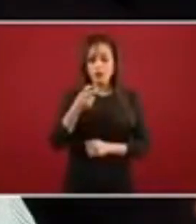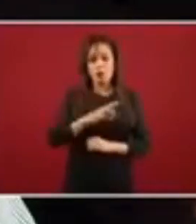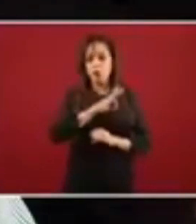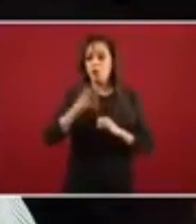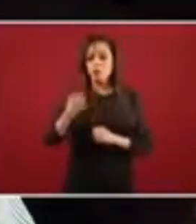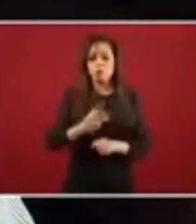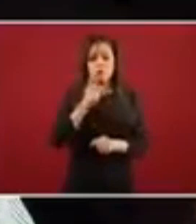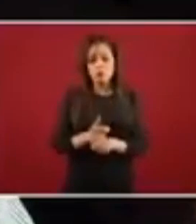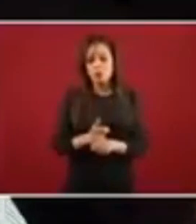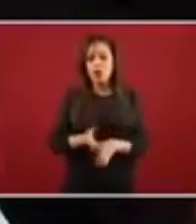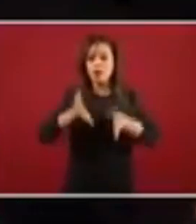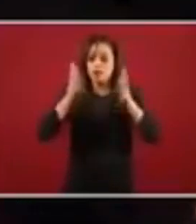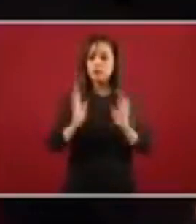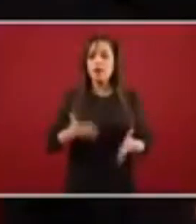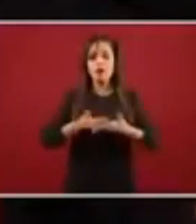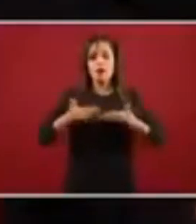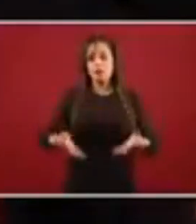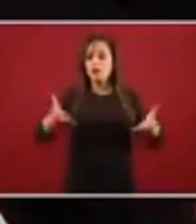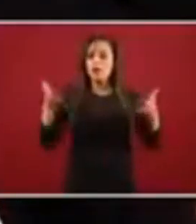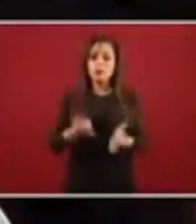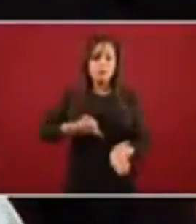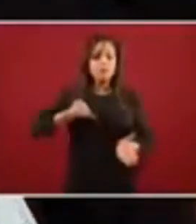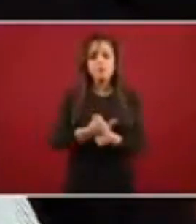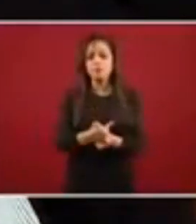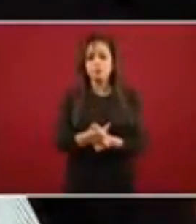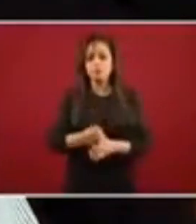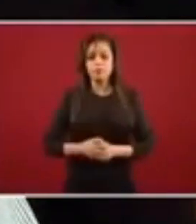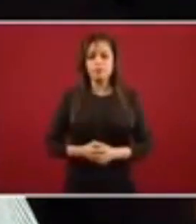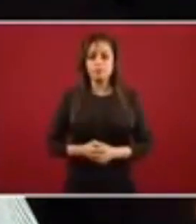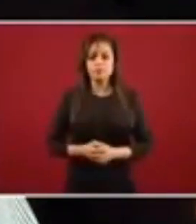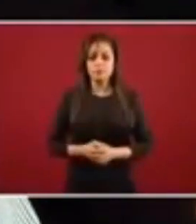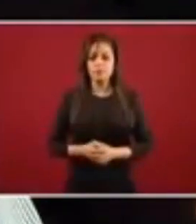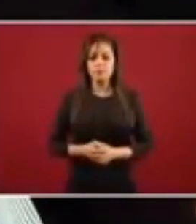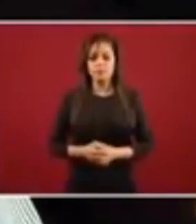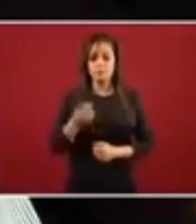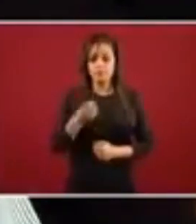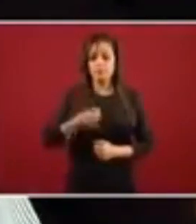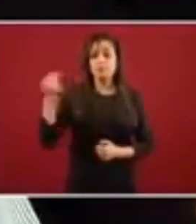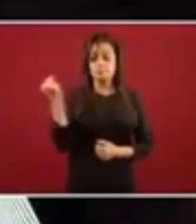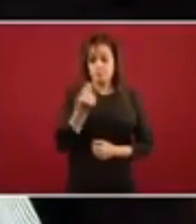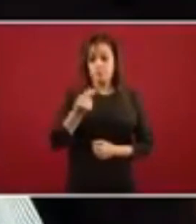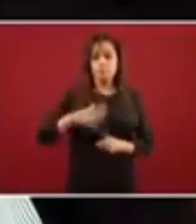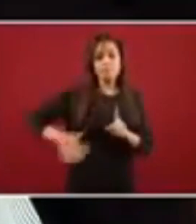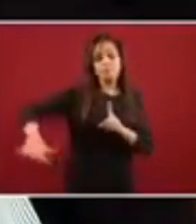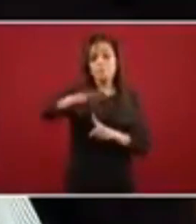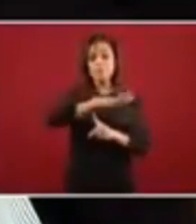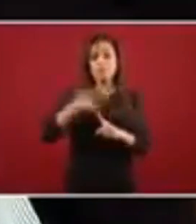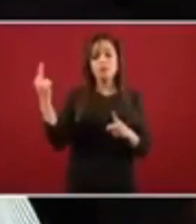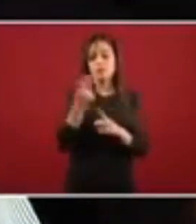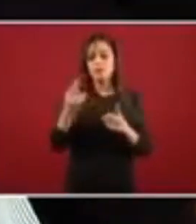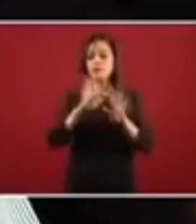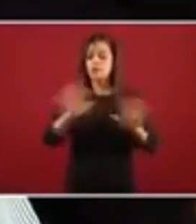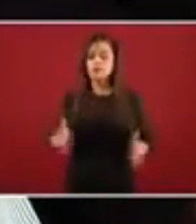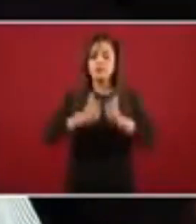y hacerlo ya. Y esto requiere que de manera masiva nos restringamos y nos quedemos en